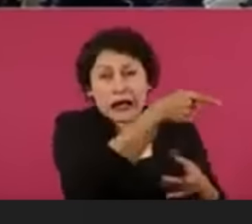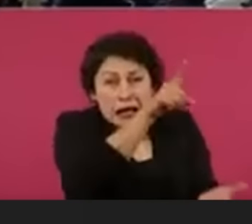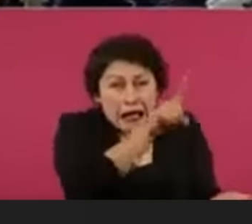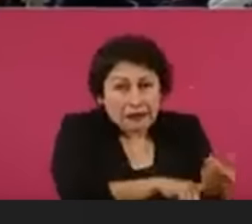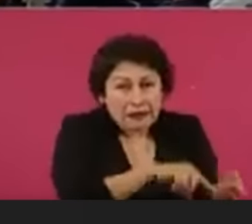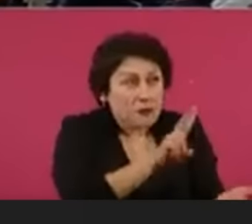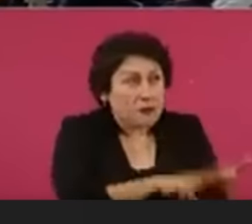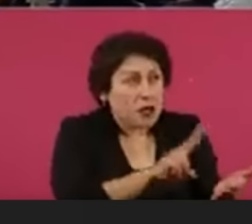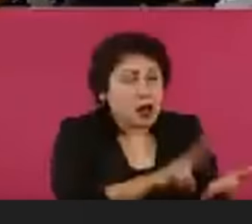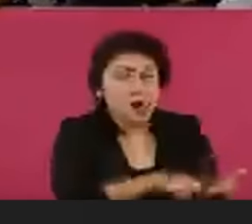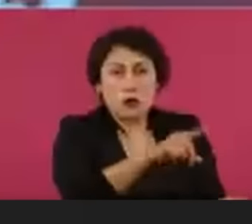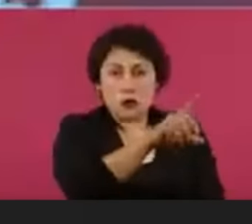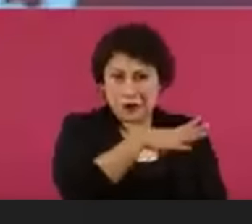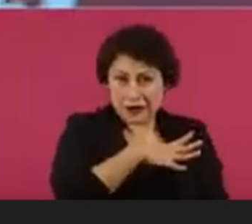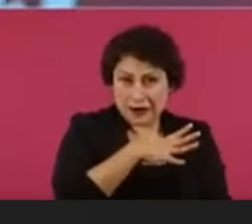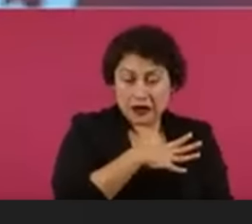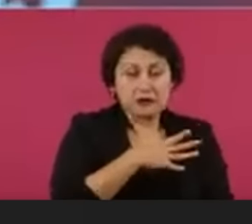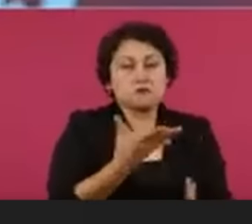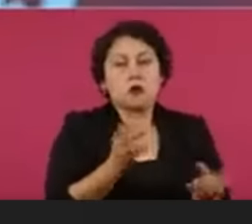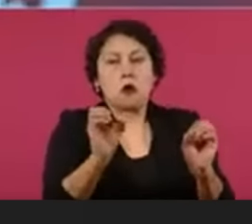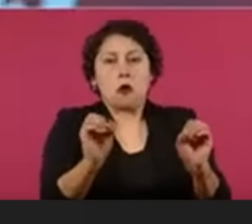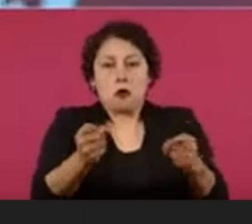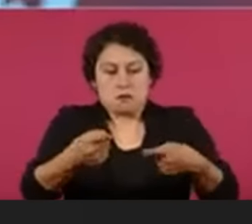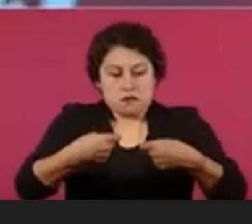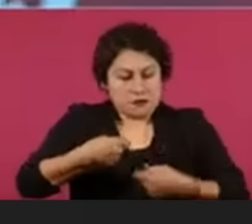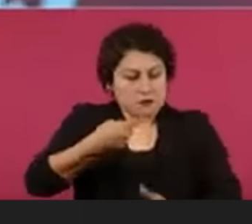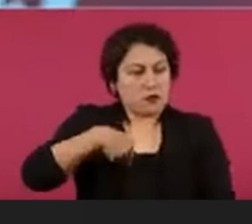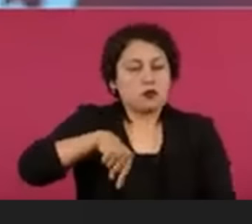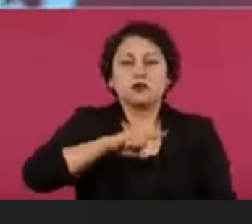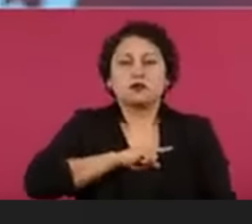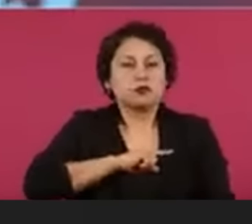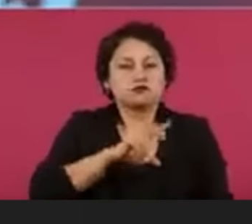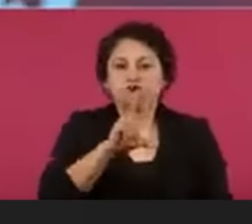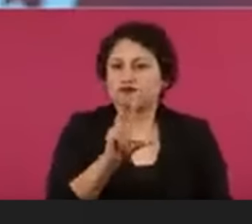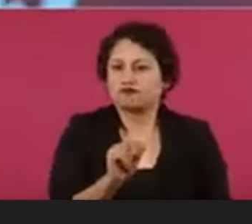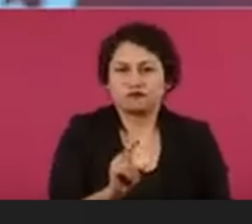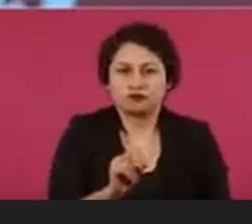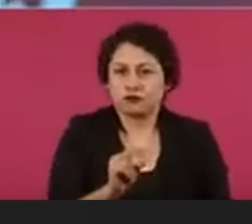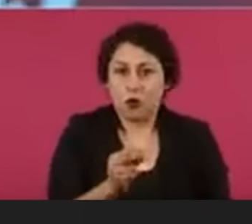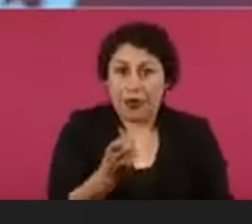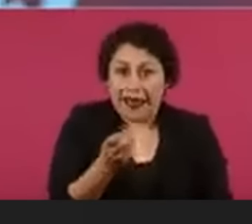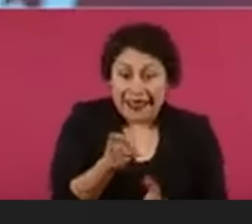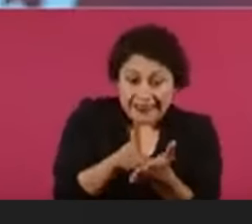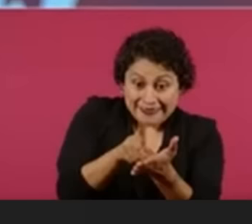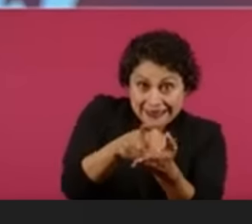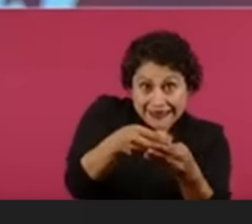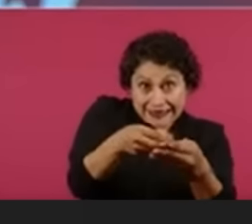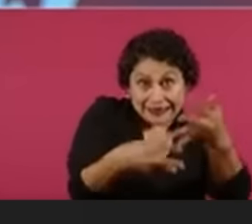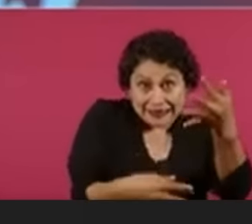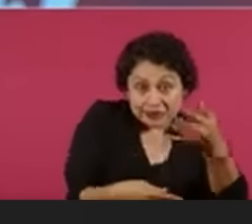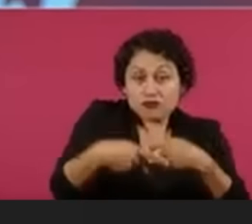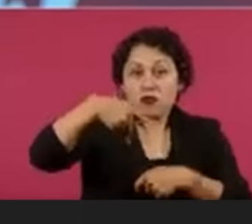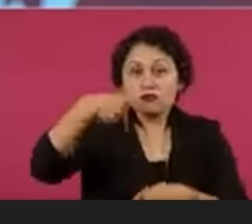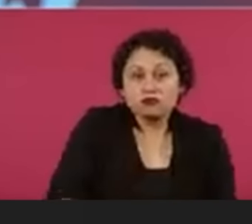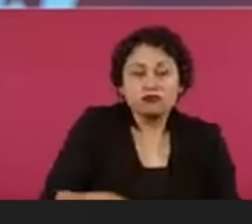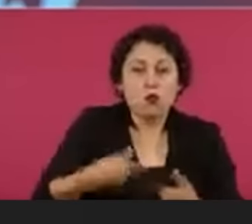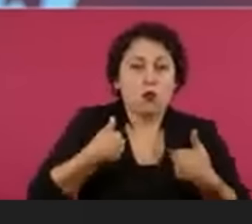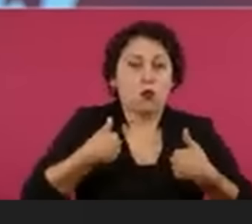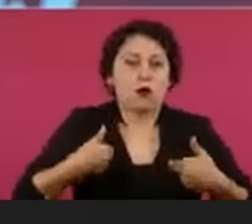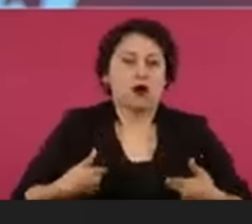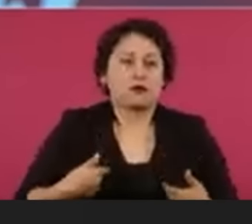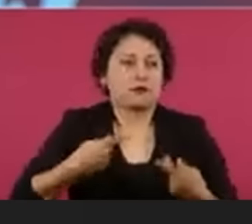menos es patrimonial de nosotros mismos. Es un patrimonio de la humanidad y tenemos que